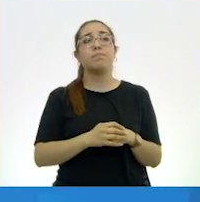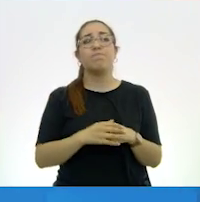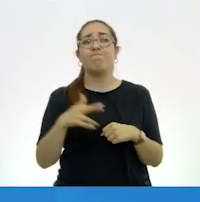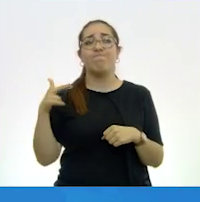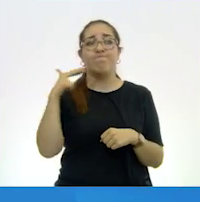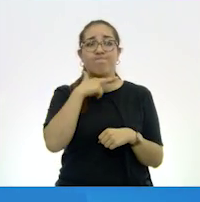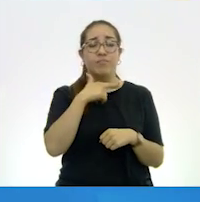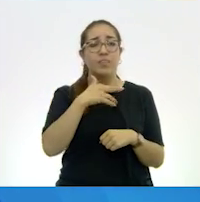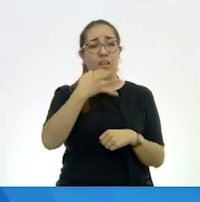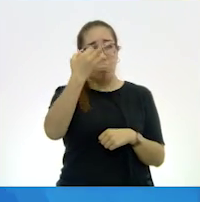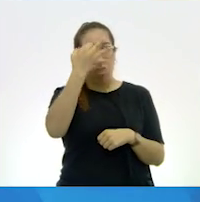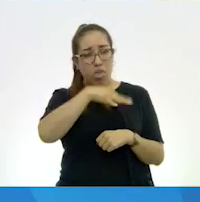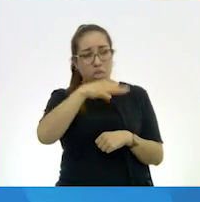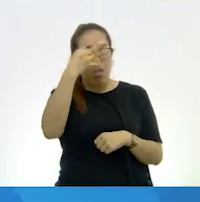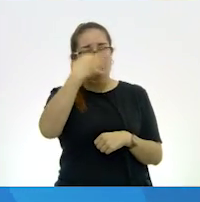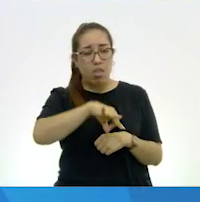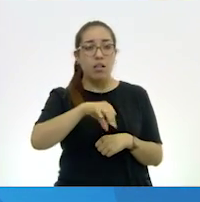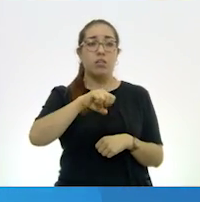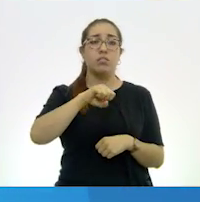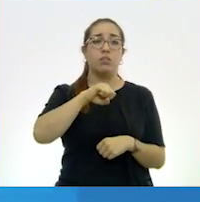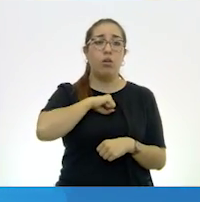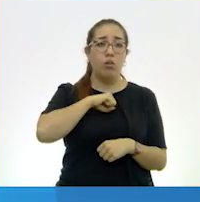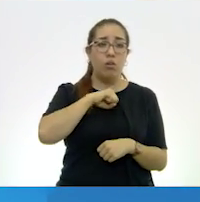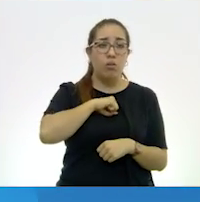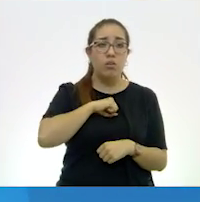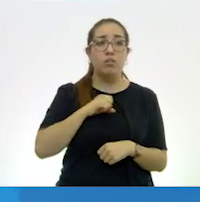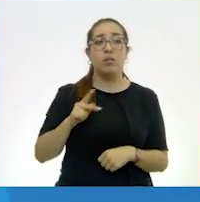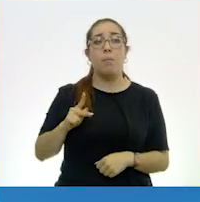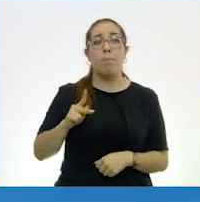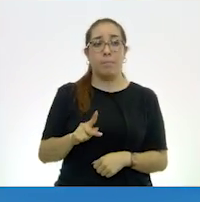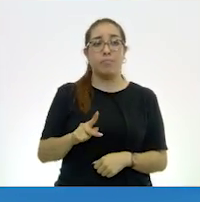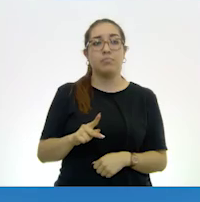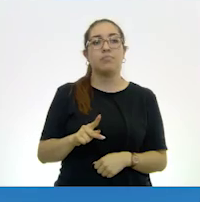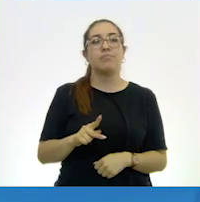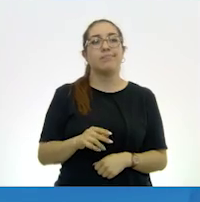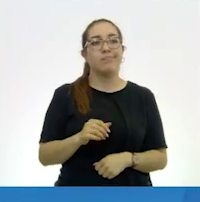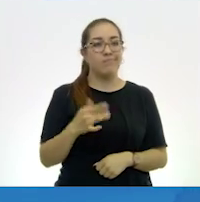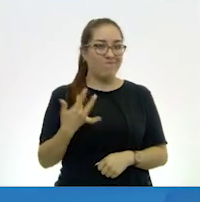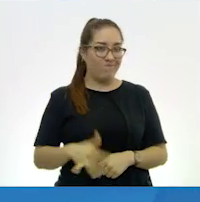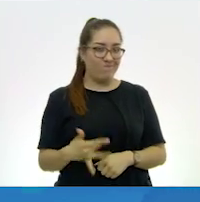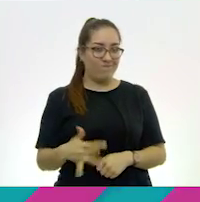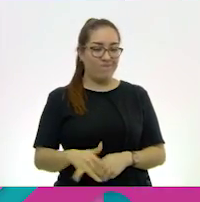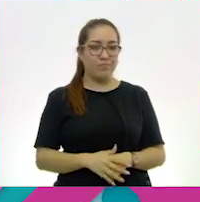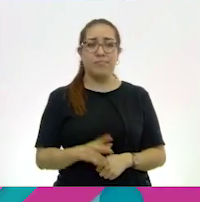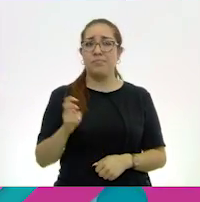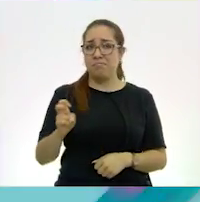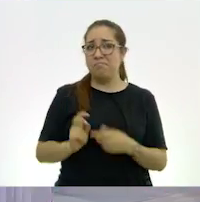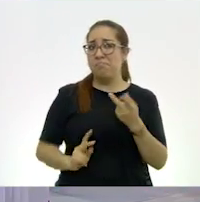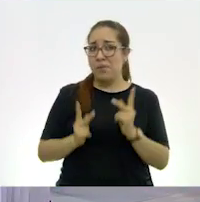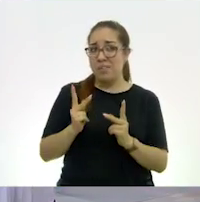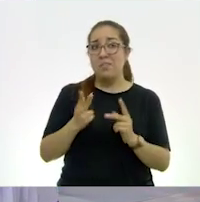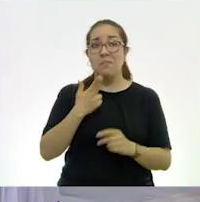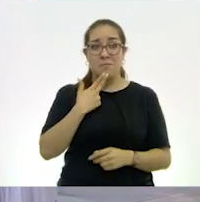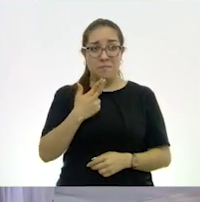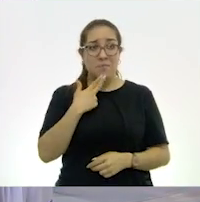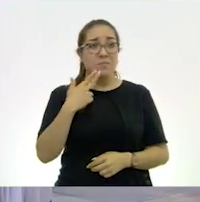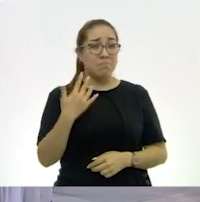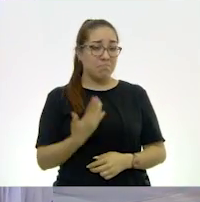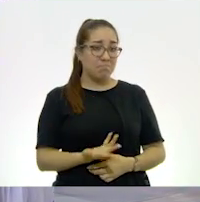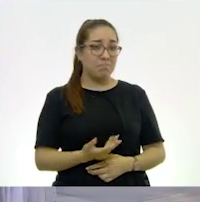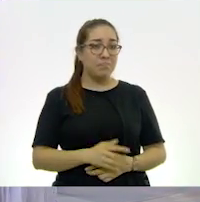alivio de la gripa, tos y cólicos. Suena como una planta muy útil.